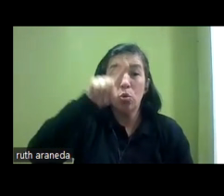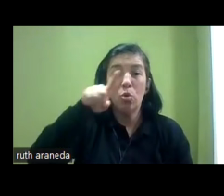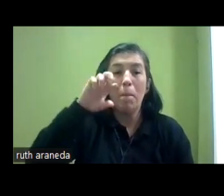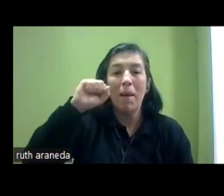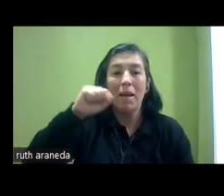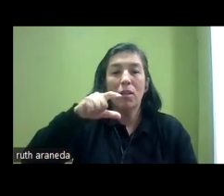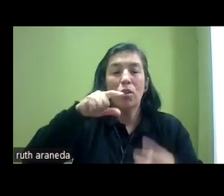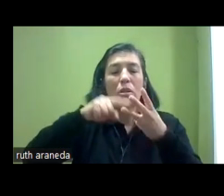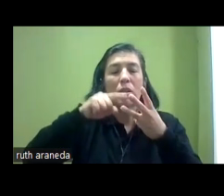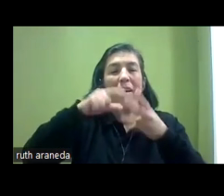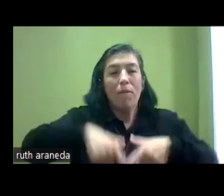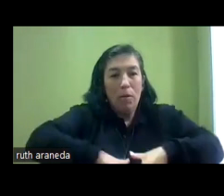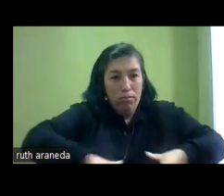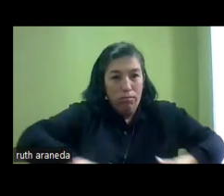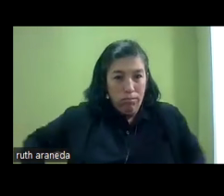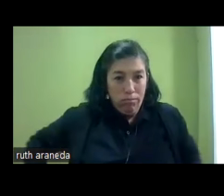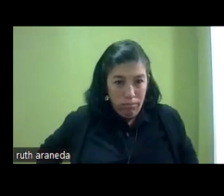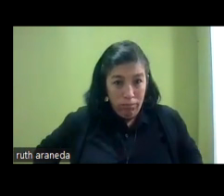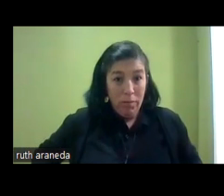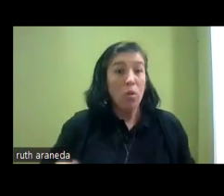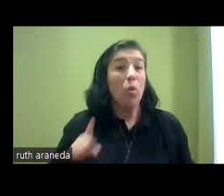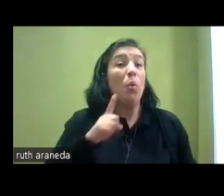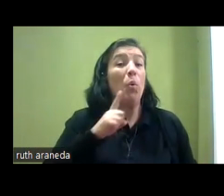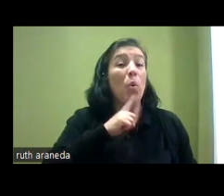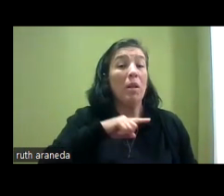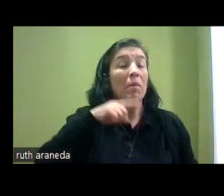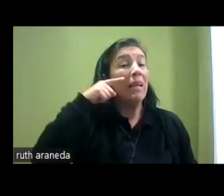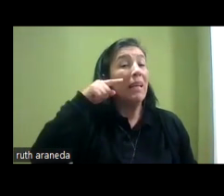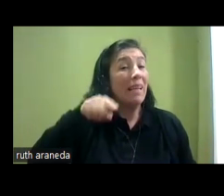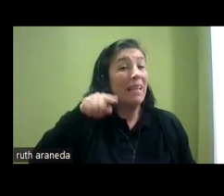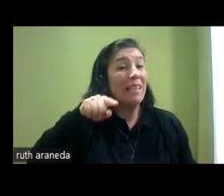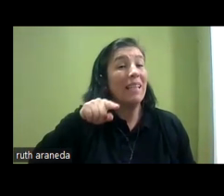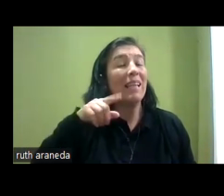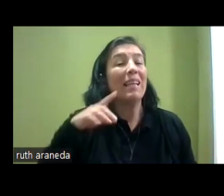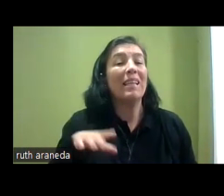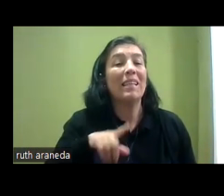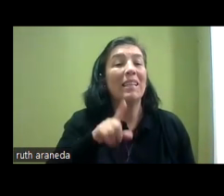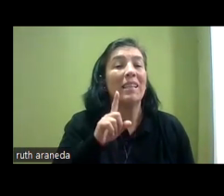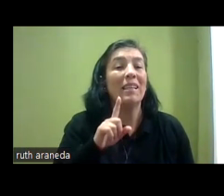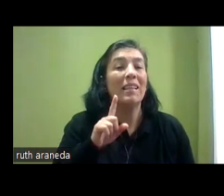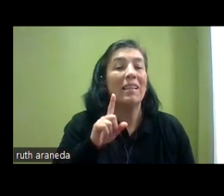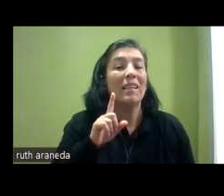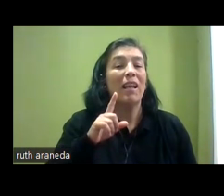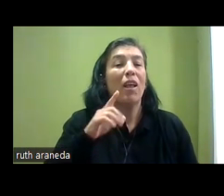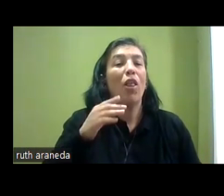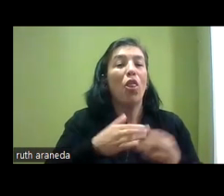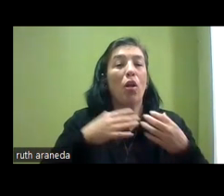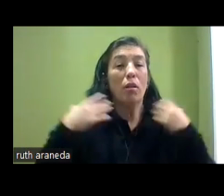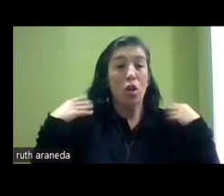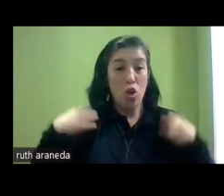faja. La bolsa faja, como vimos, es la que se aplicaba sobre la túnica.